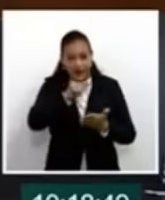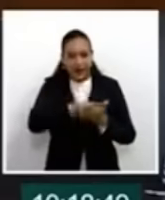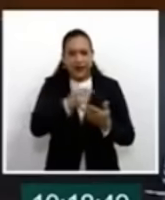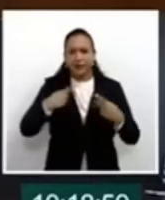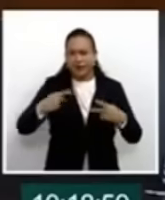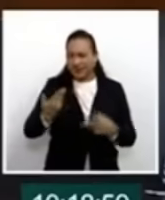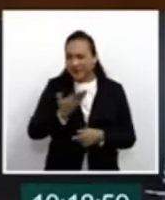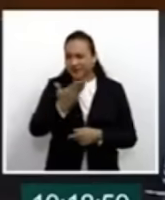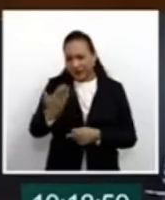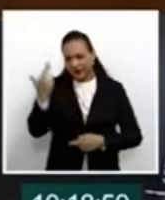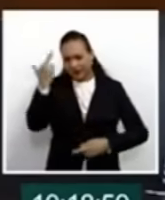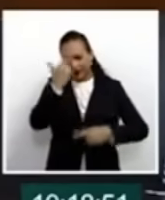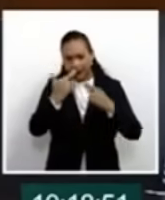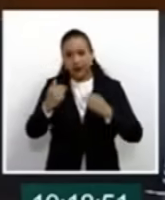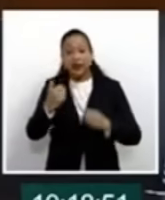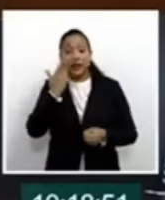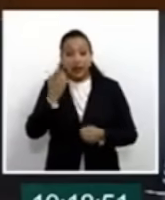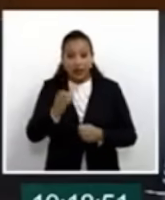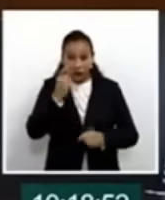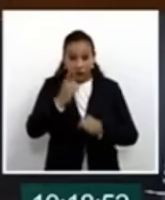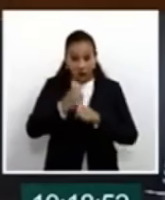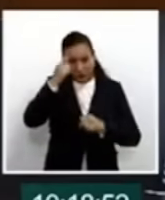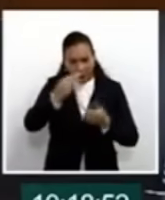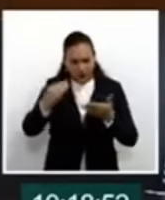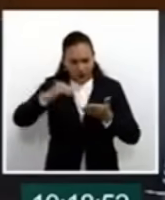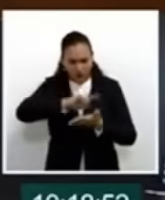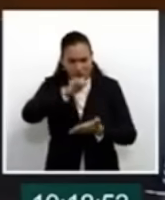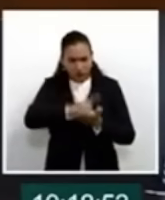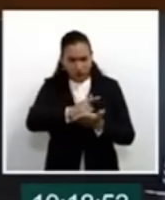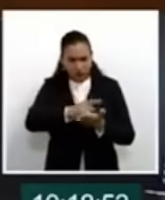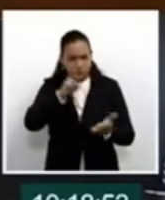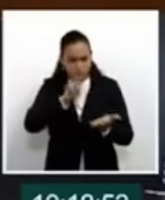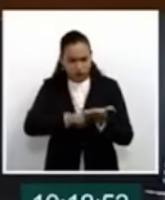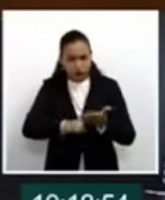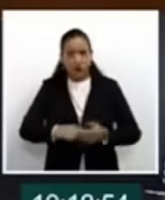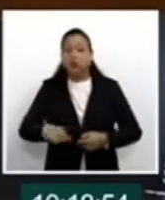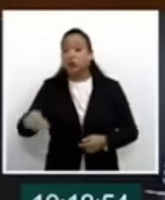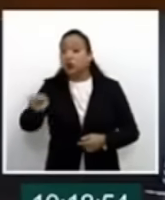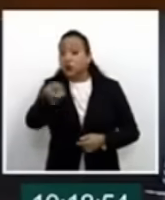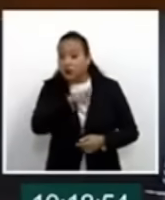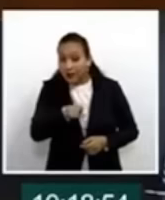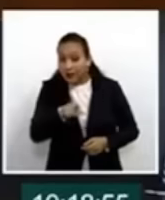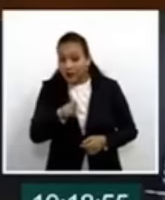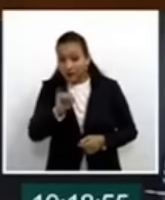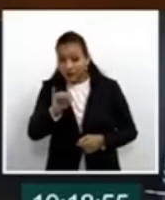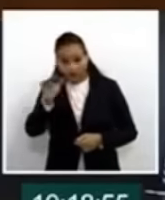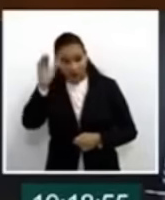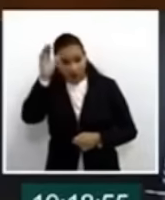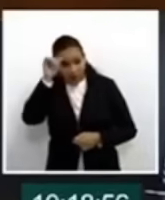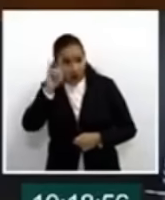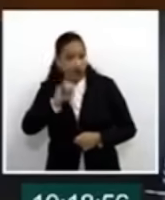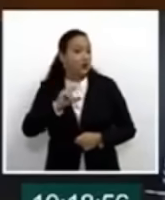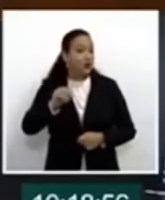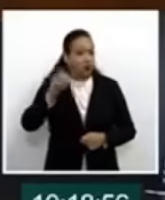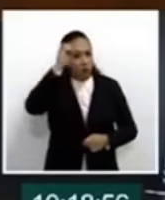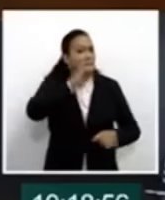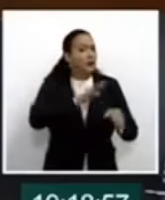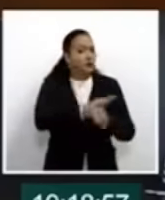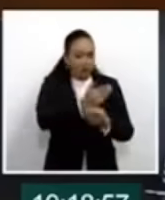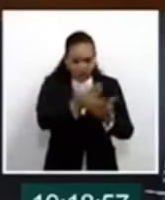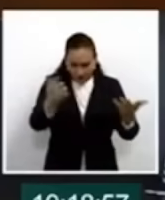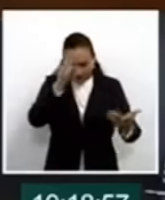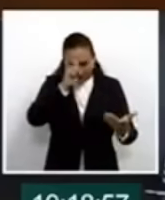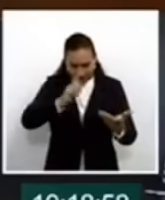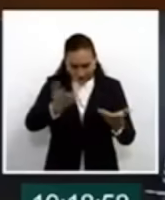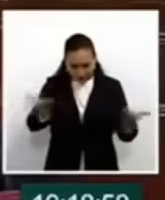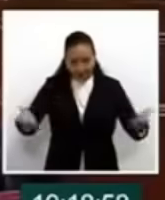me tuvo que traducir todo a pesar de que soy un lector, ¿sí? Y luego tienen que hacer comprensibles las